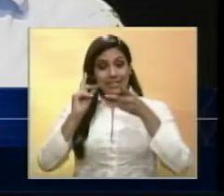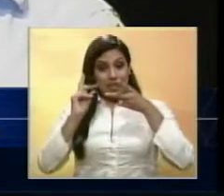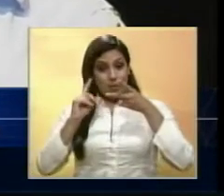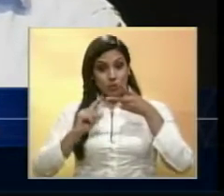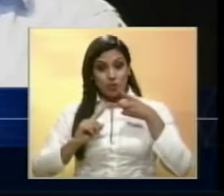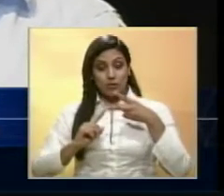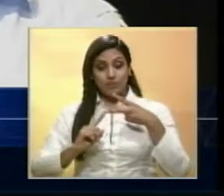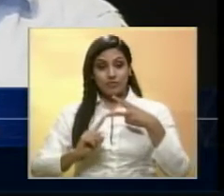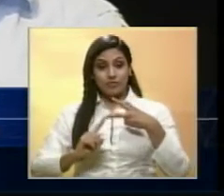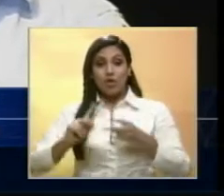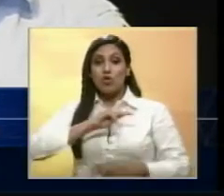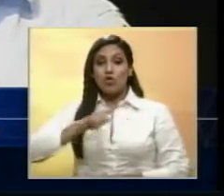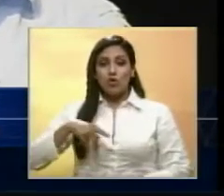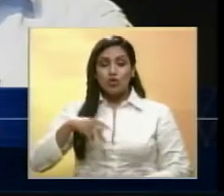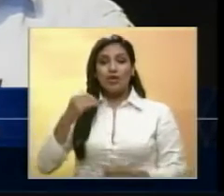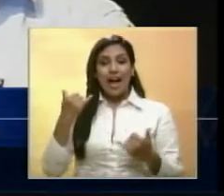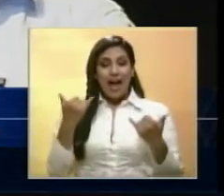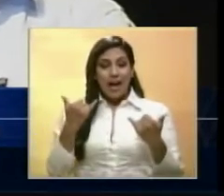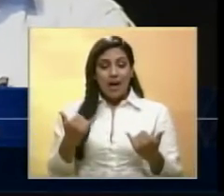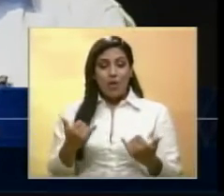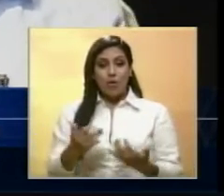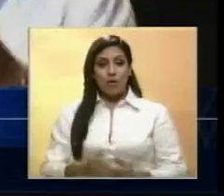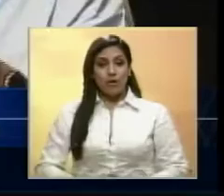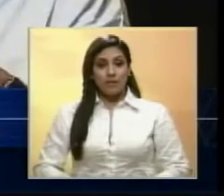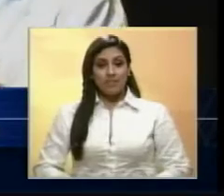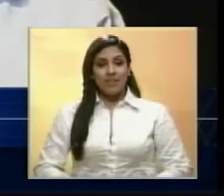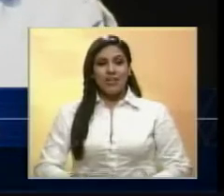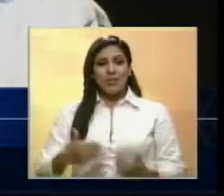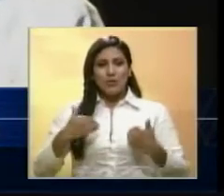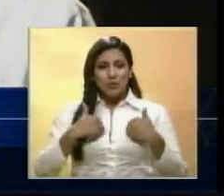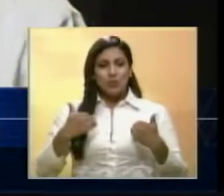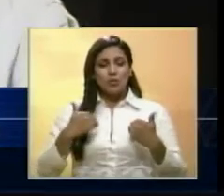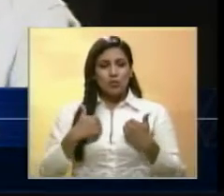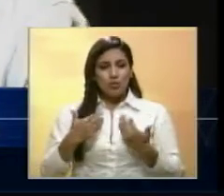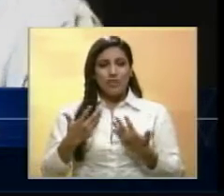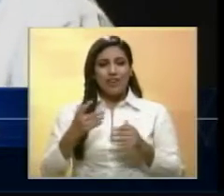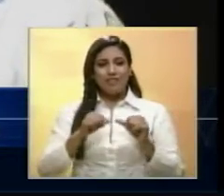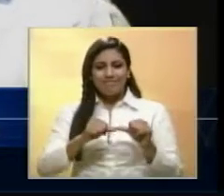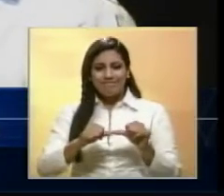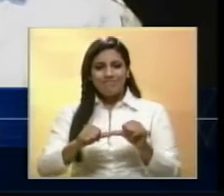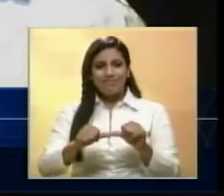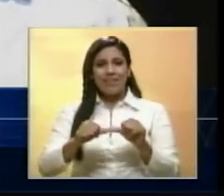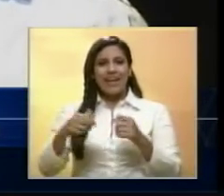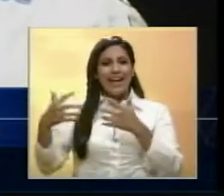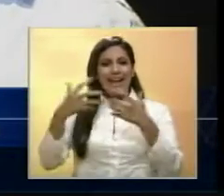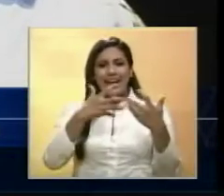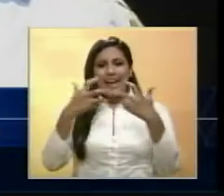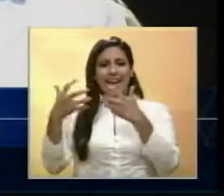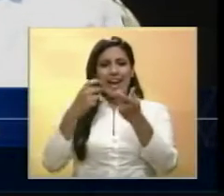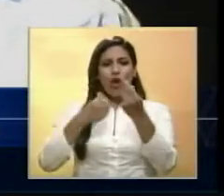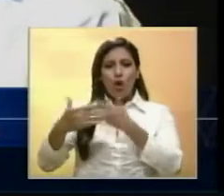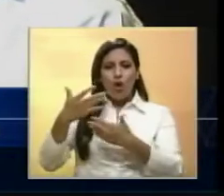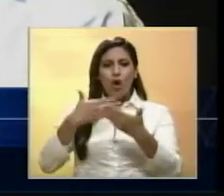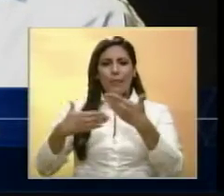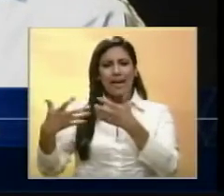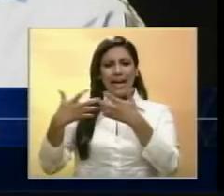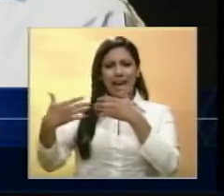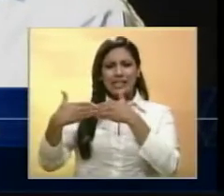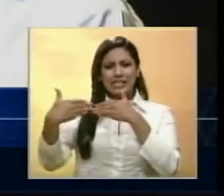Segundo, nosotros estamos siendo víctimas permanentes de una guerra económica.